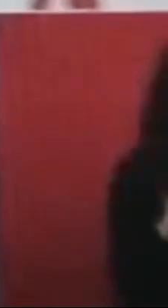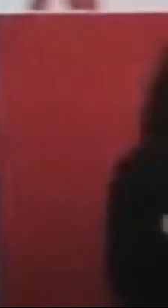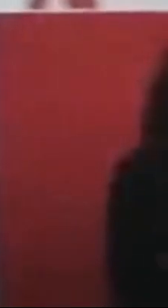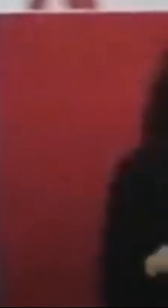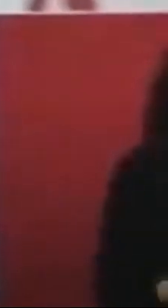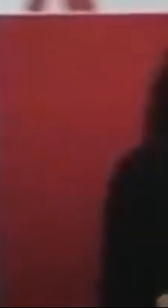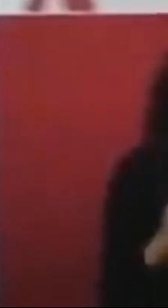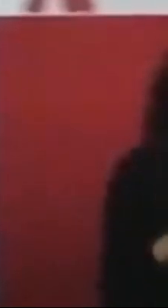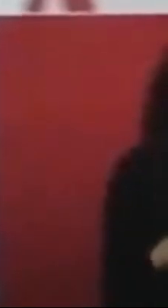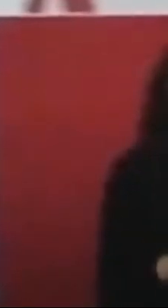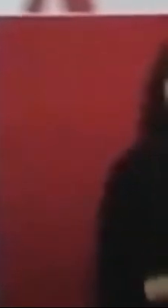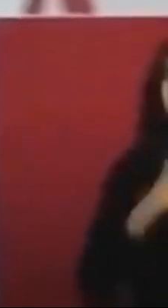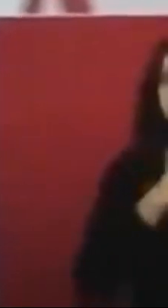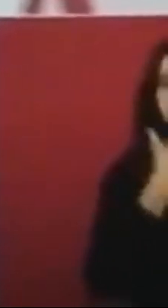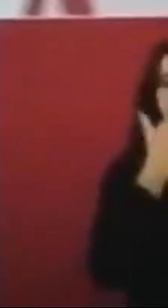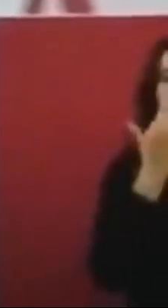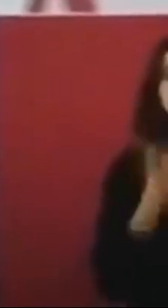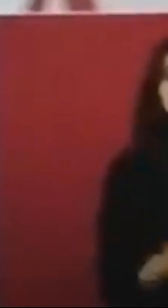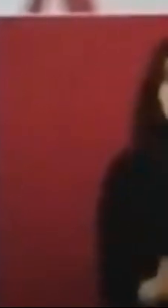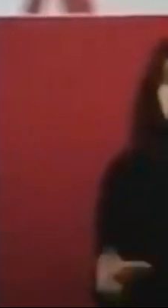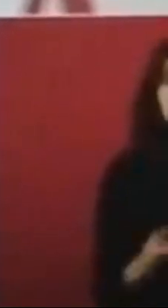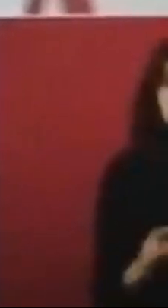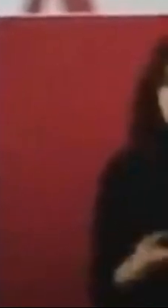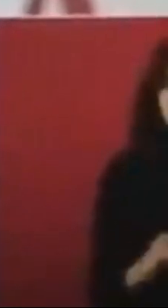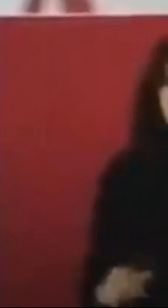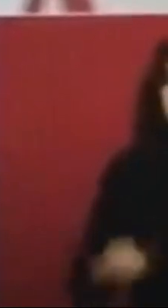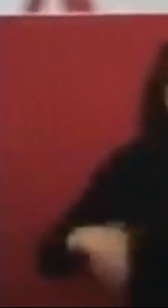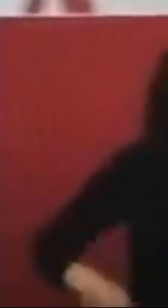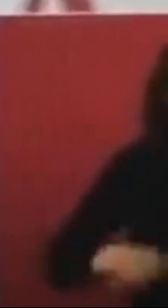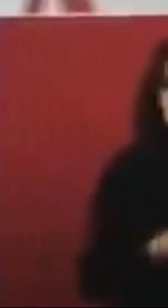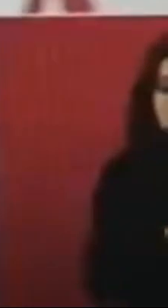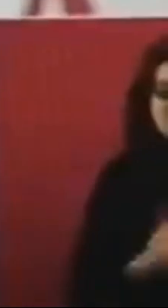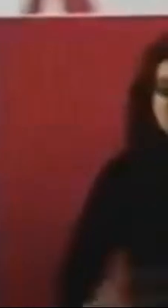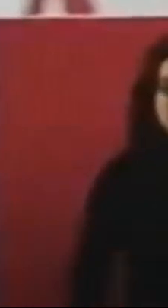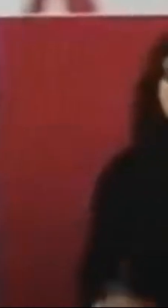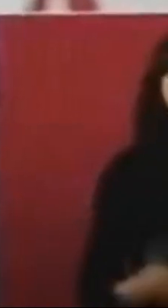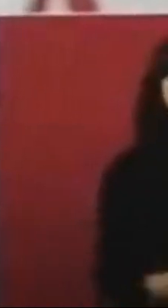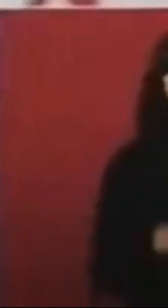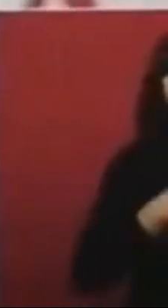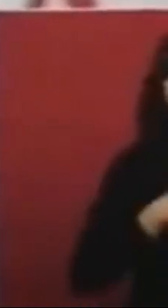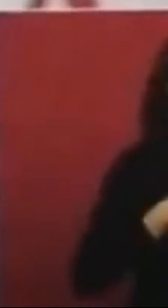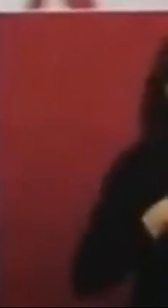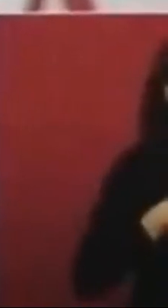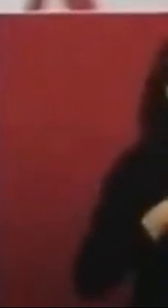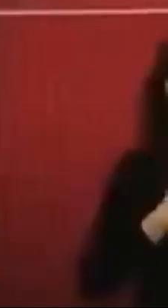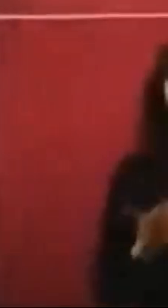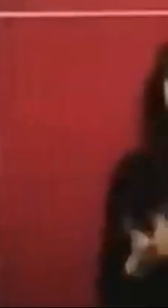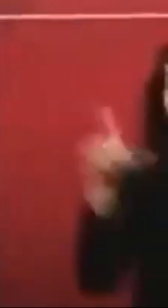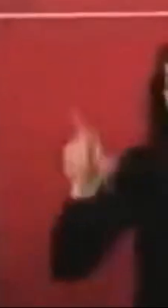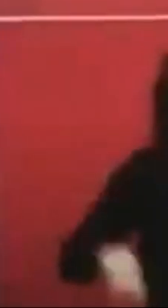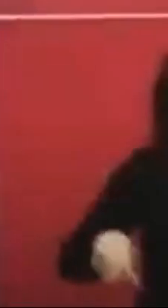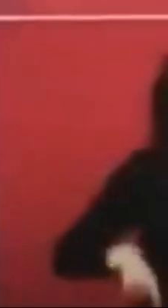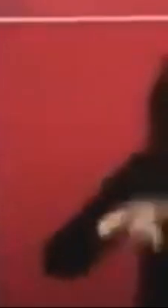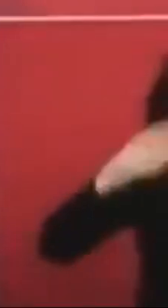referirme al compromiso que asumió el señor presidente respecto a esclarecer la posición del gobierno federal y del